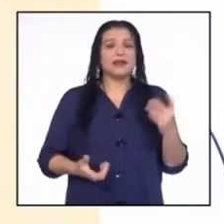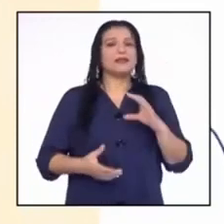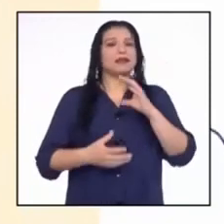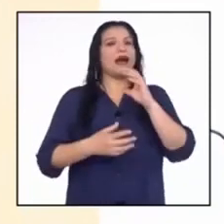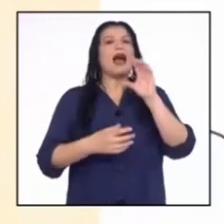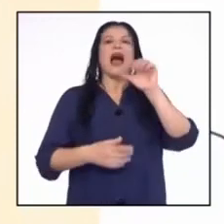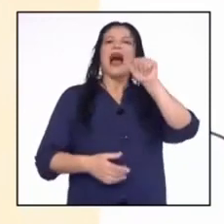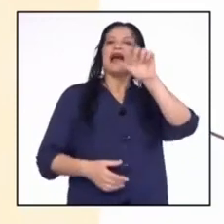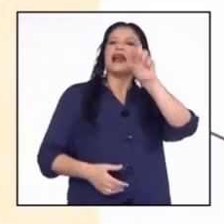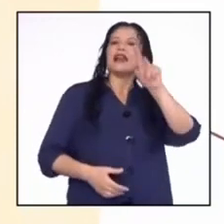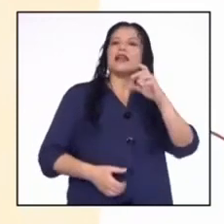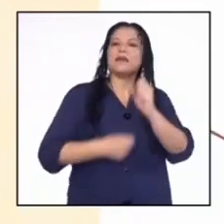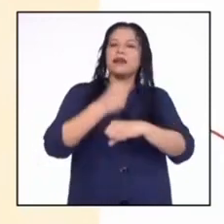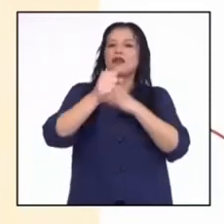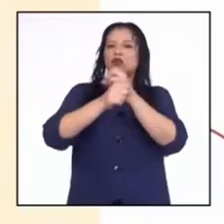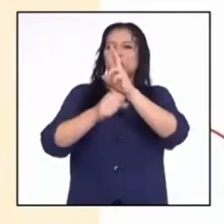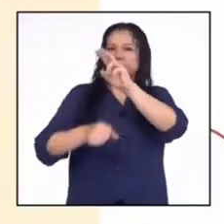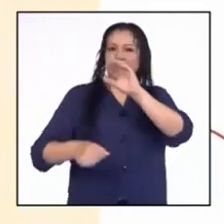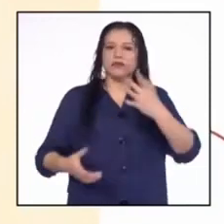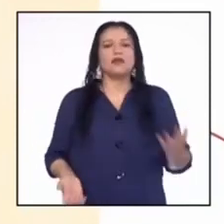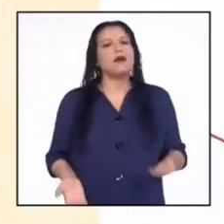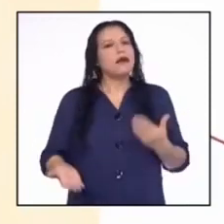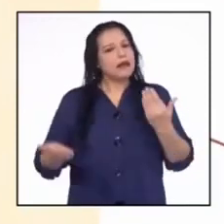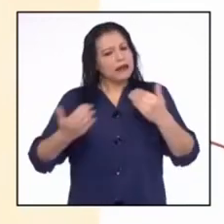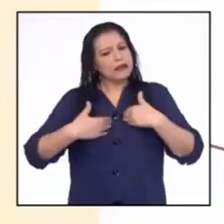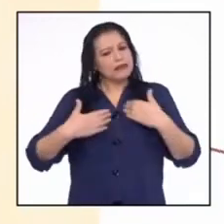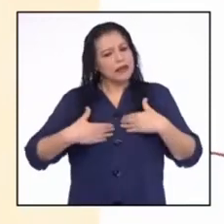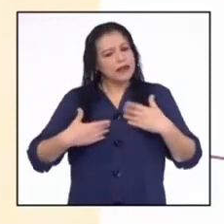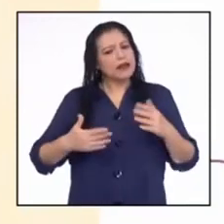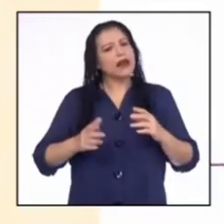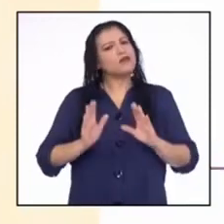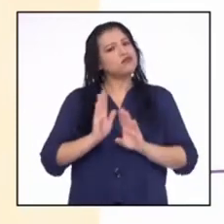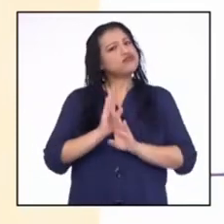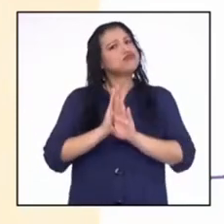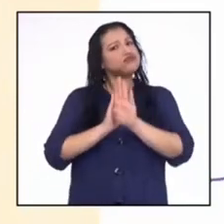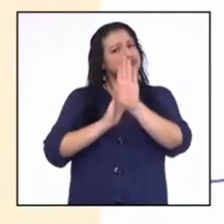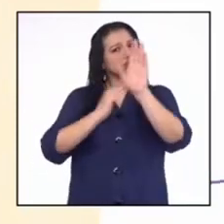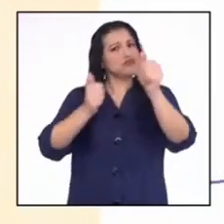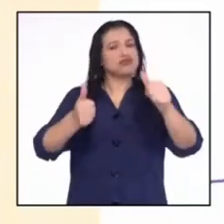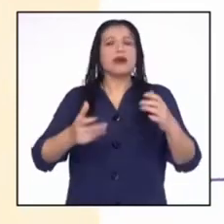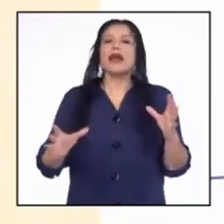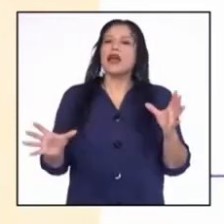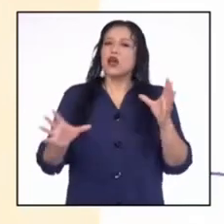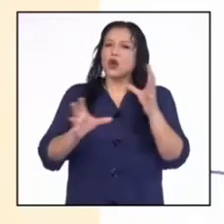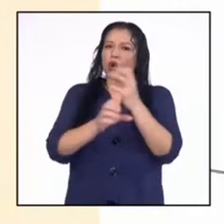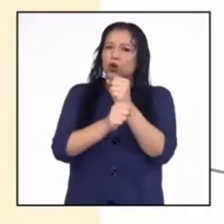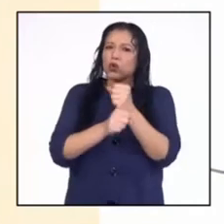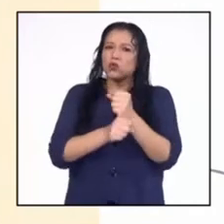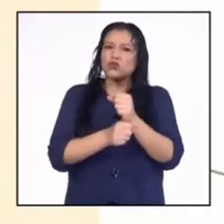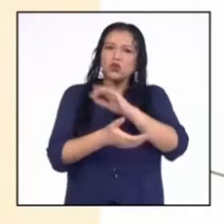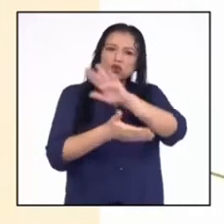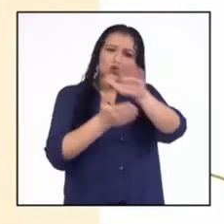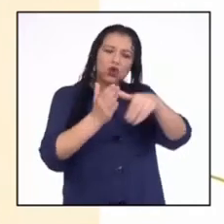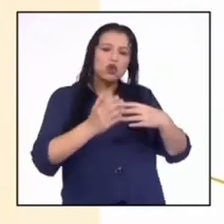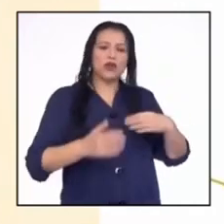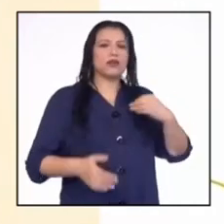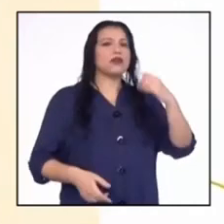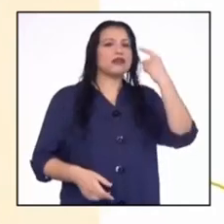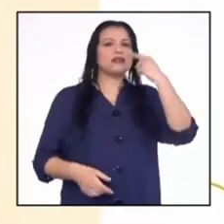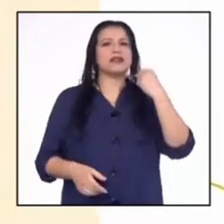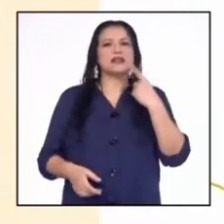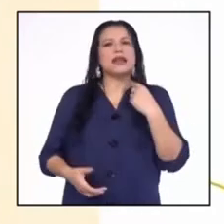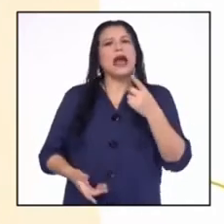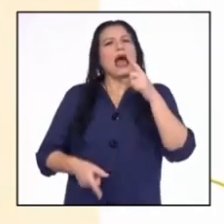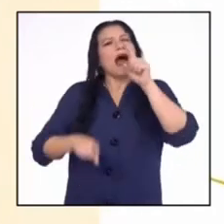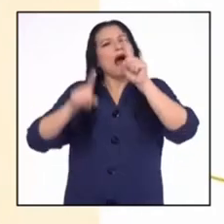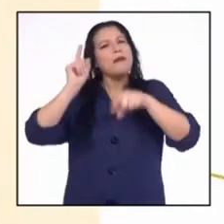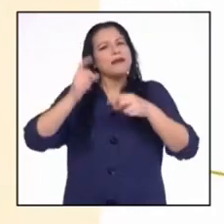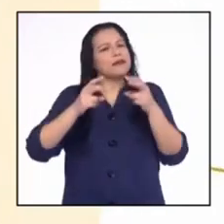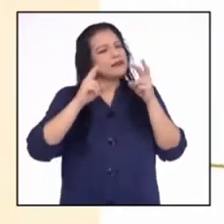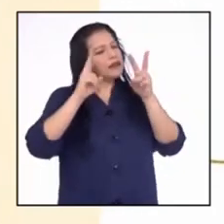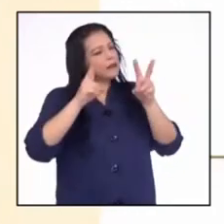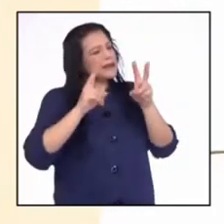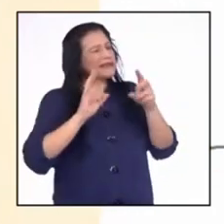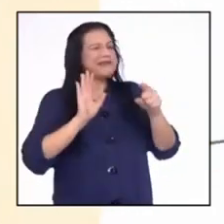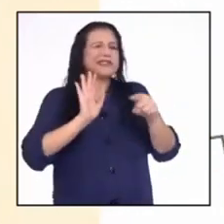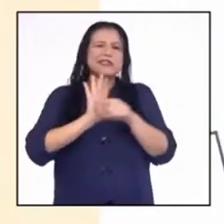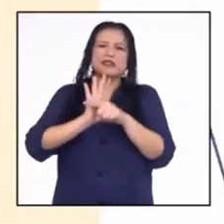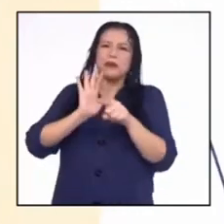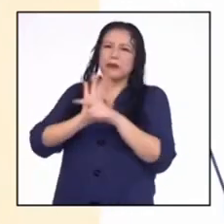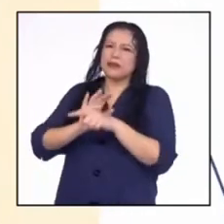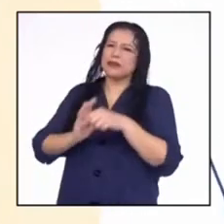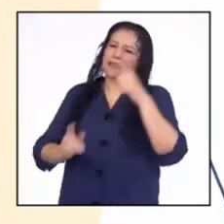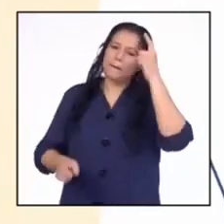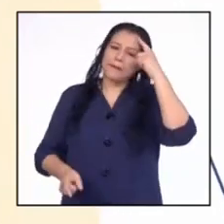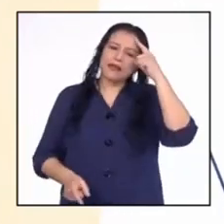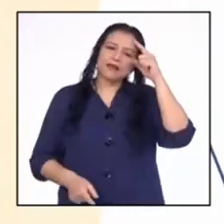2019. Logrando que tengan un mejor desarrollo. En conclusión, las y los adolescentes muchas veces son vistos de manera negativa